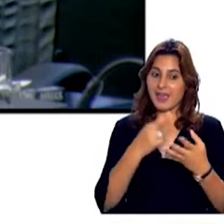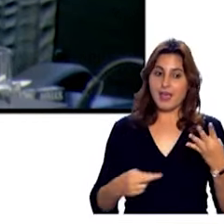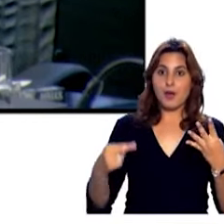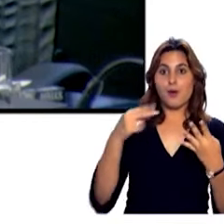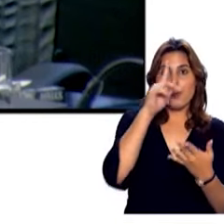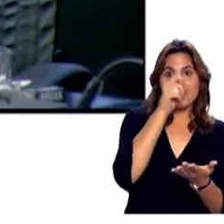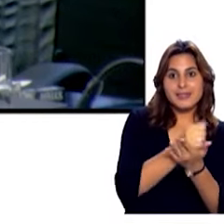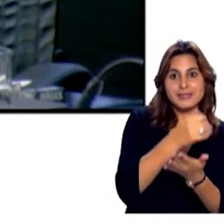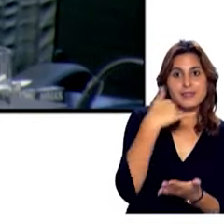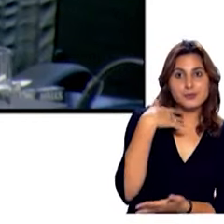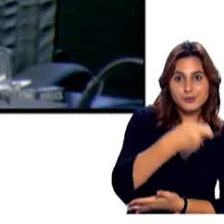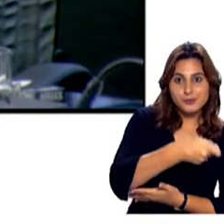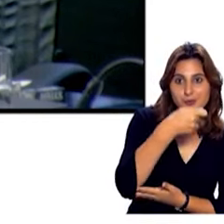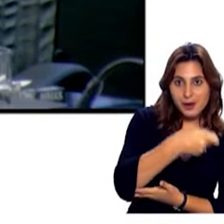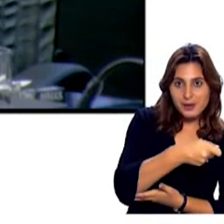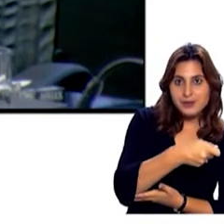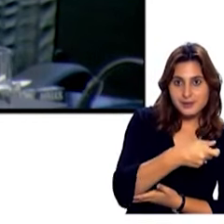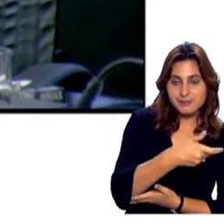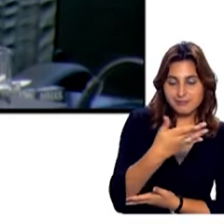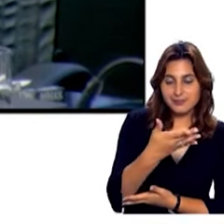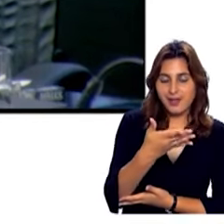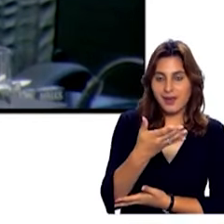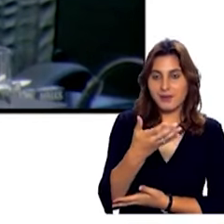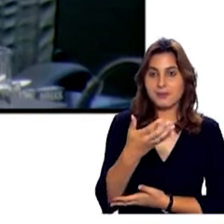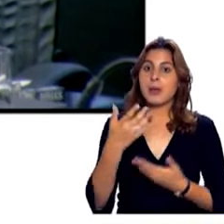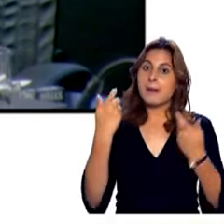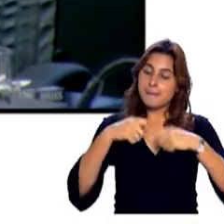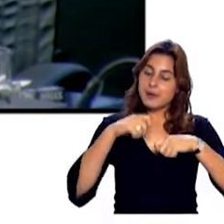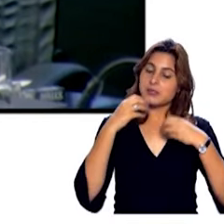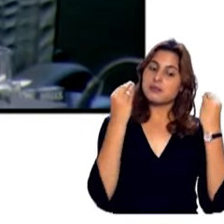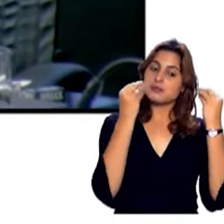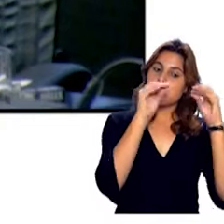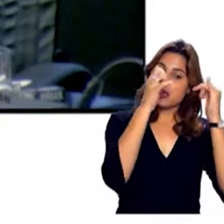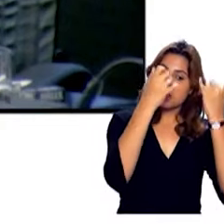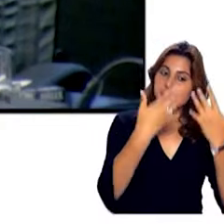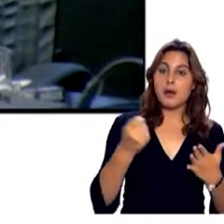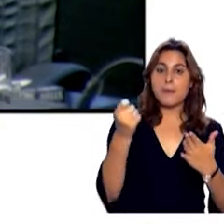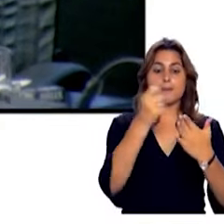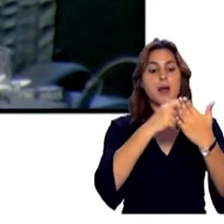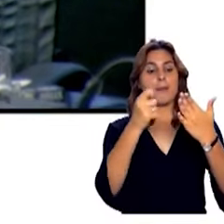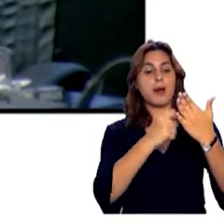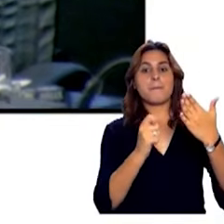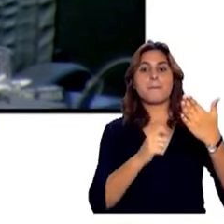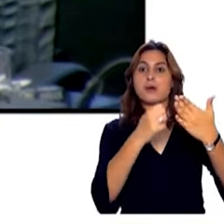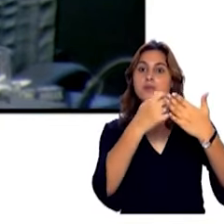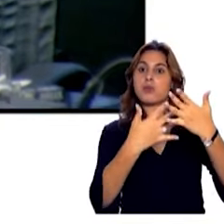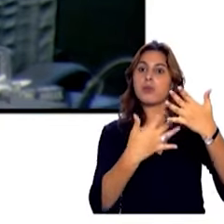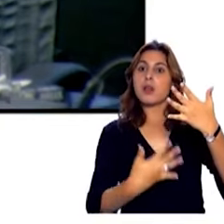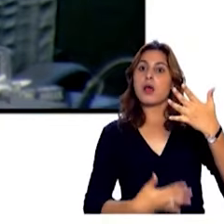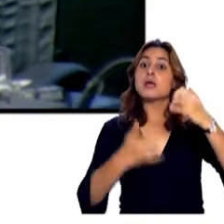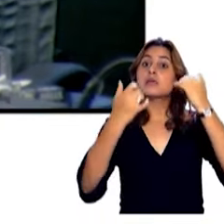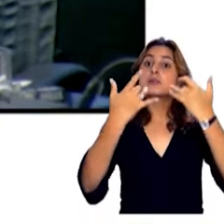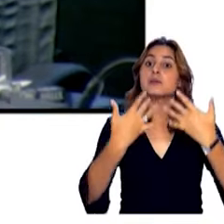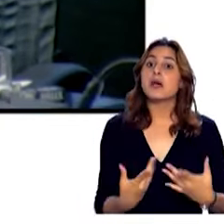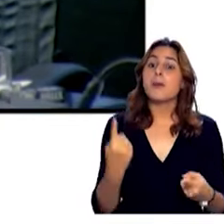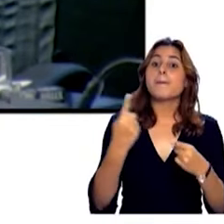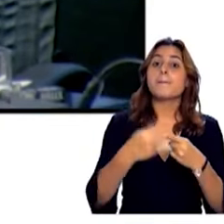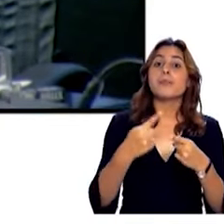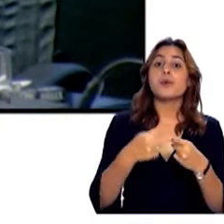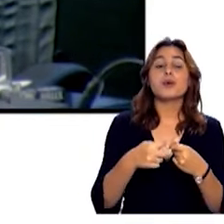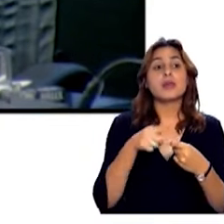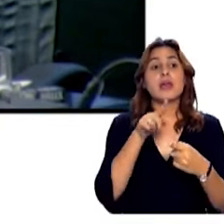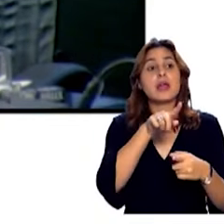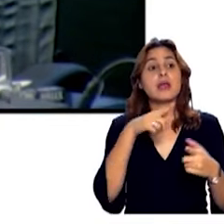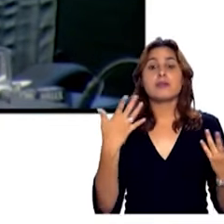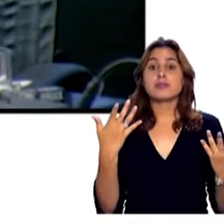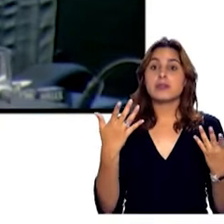escrito indicando cuál es el precepto infringido que pretende recurrir que pret ser el